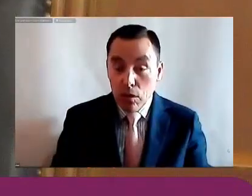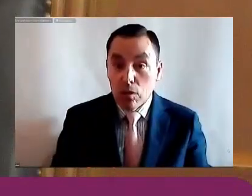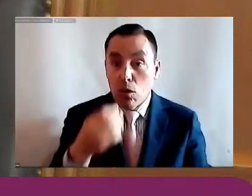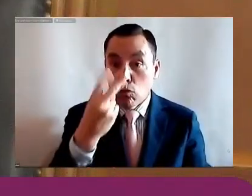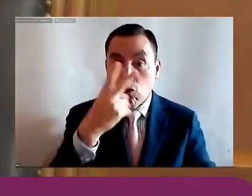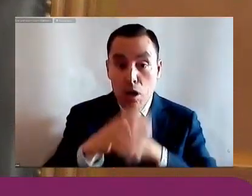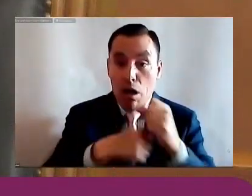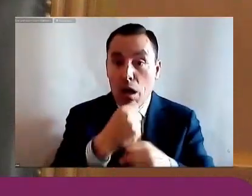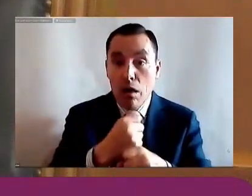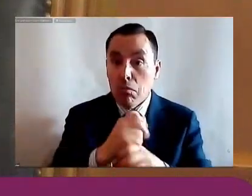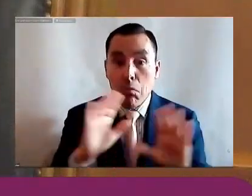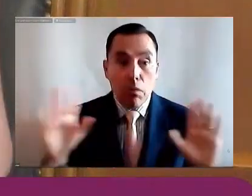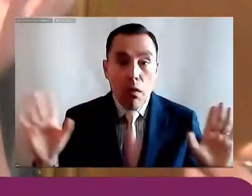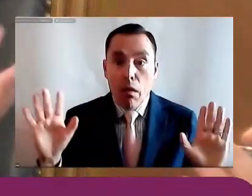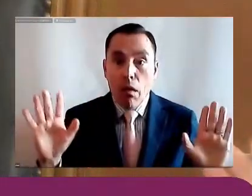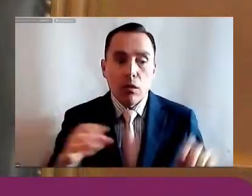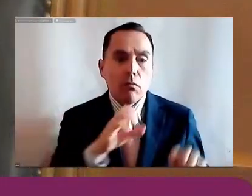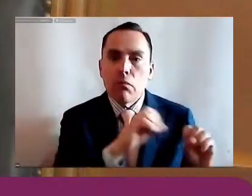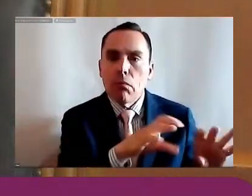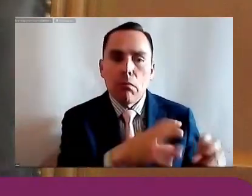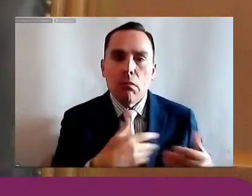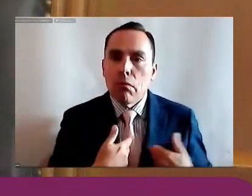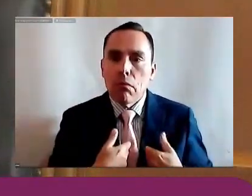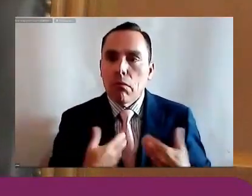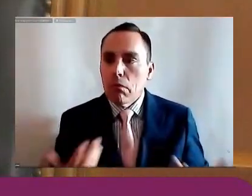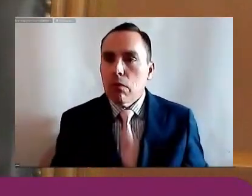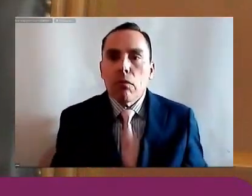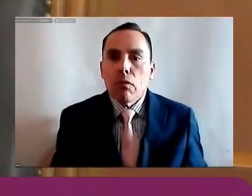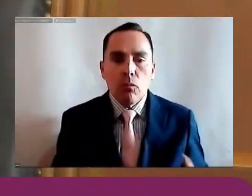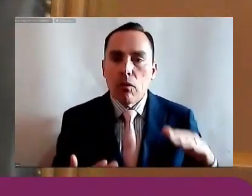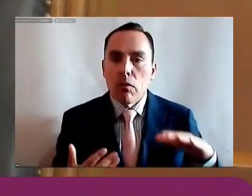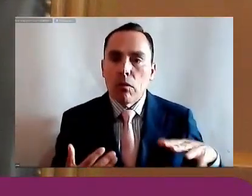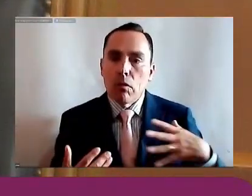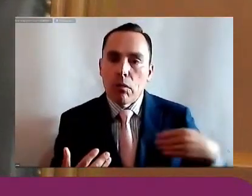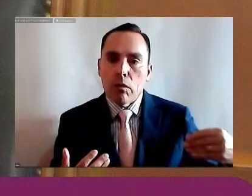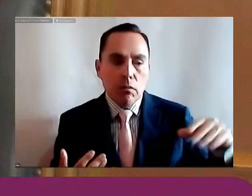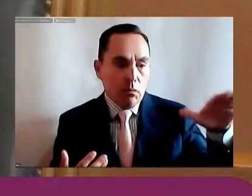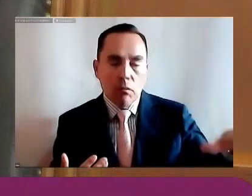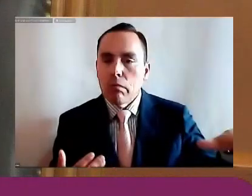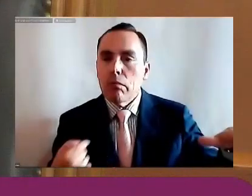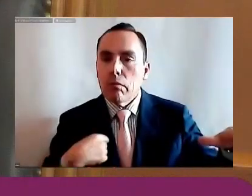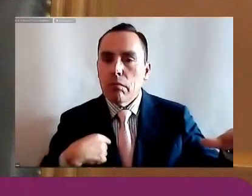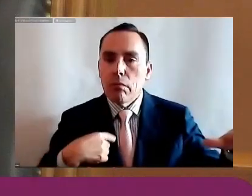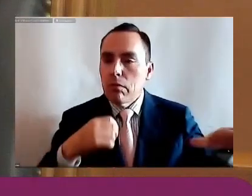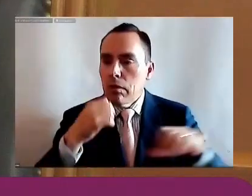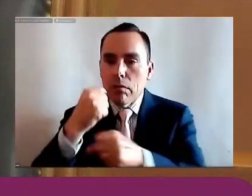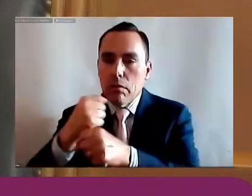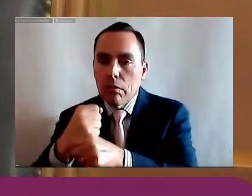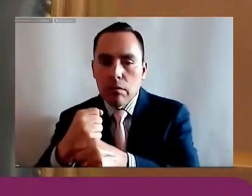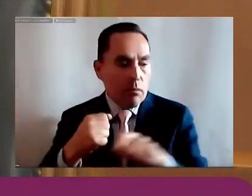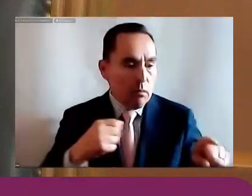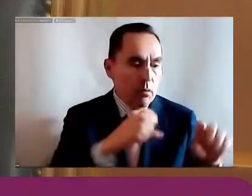que no dejó de existir y eso es un problema. Pero por otro lado,